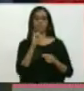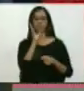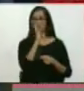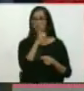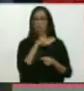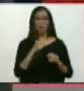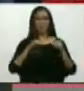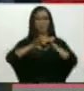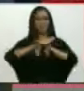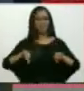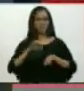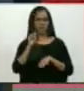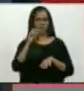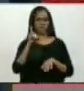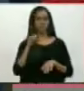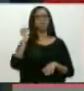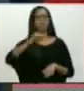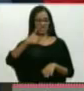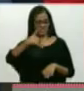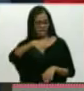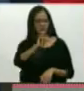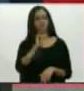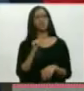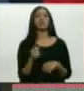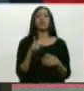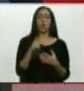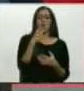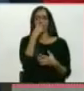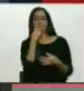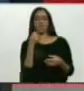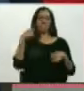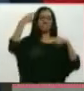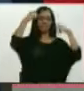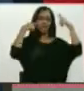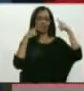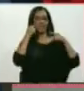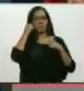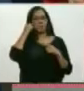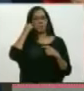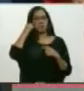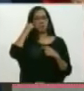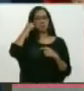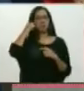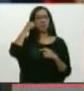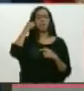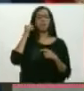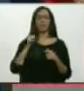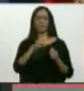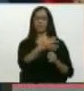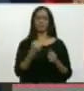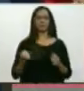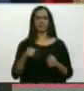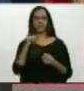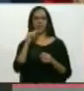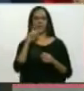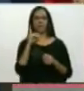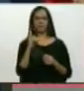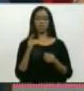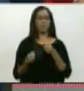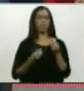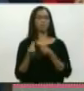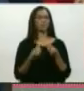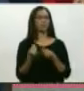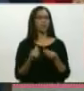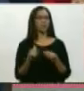en Acción Democrática. Hay un tremendo zaperoco. Eso no, que es una infiltración del chavismo para quitarle el partido Acción Democrática, como hicieron